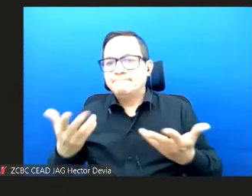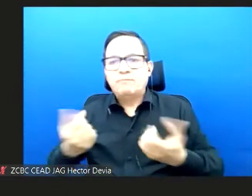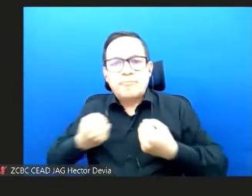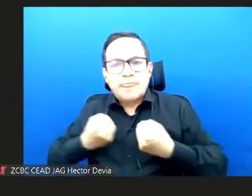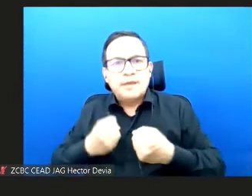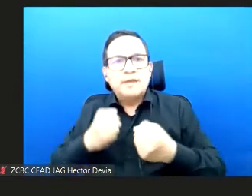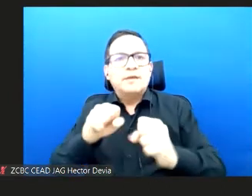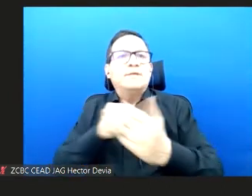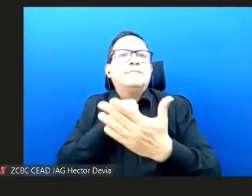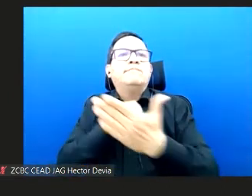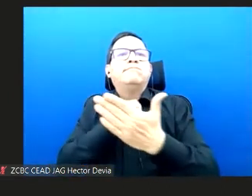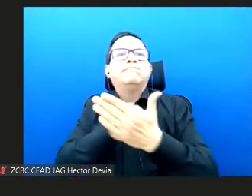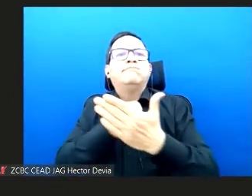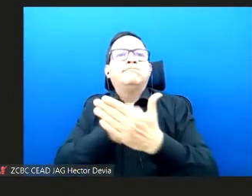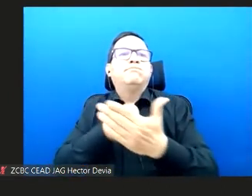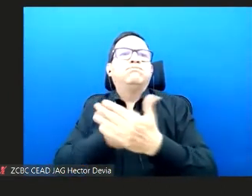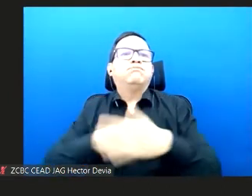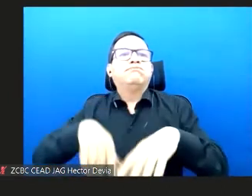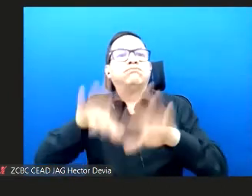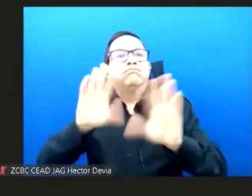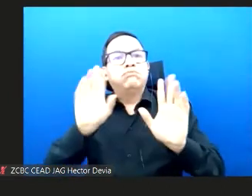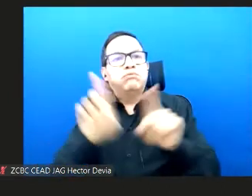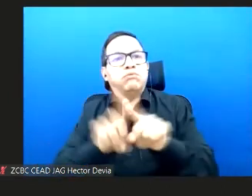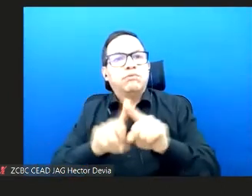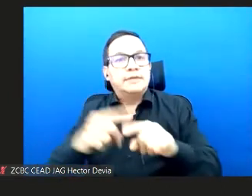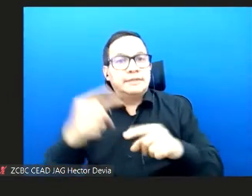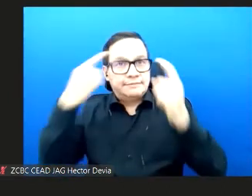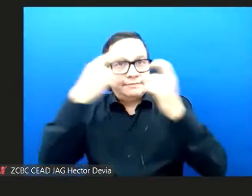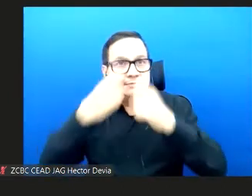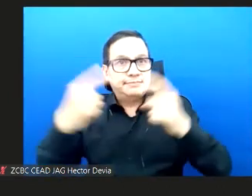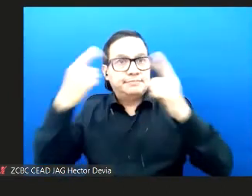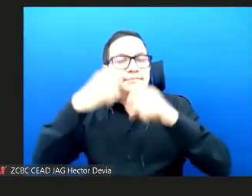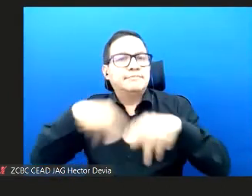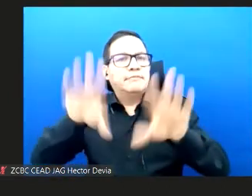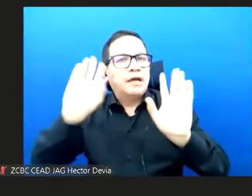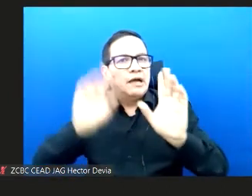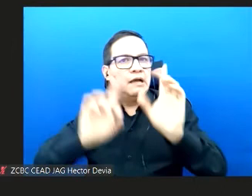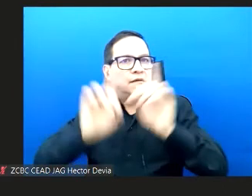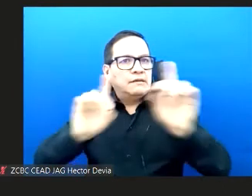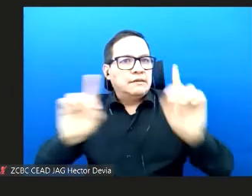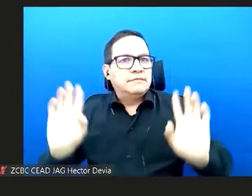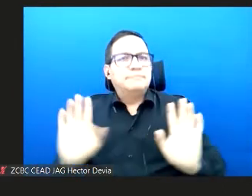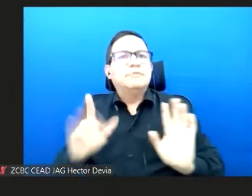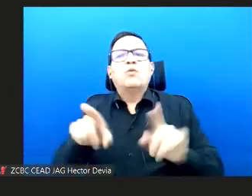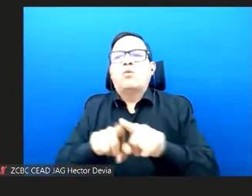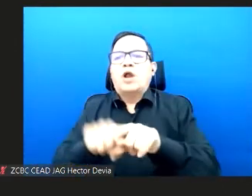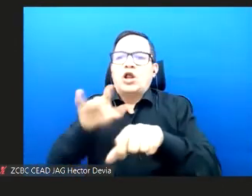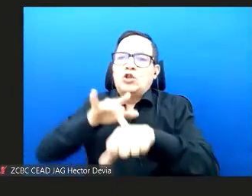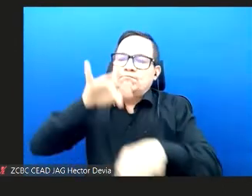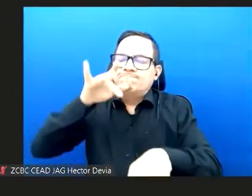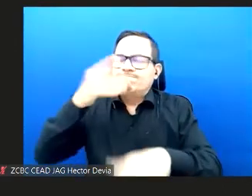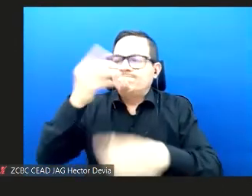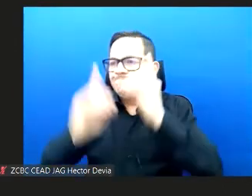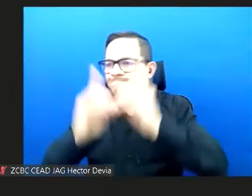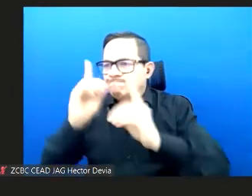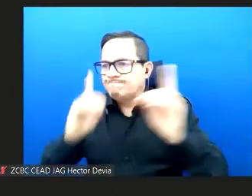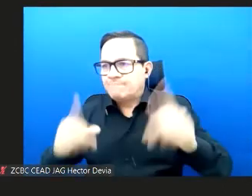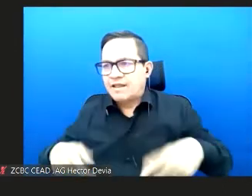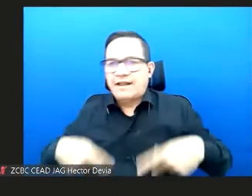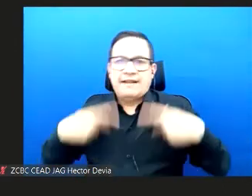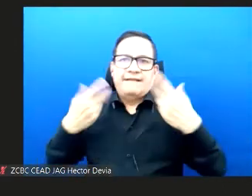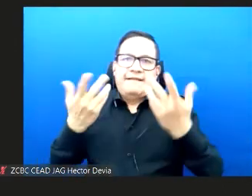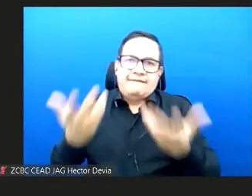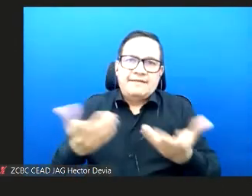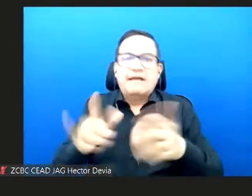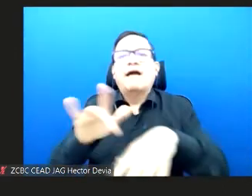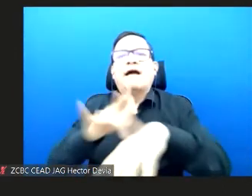esa lógica y ese raciocinio en las decisiones que tomemos en nuestras vidas. Entonces, mucho